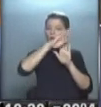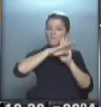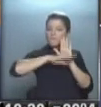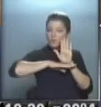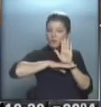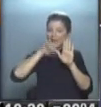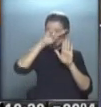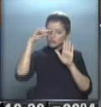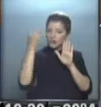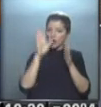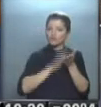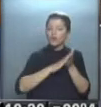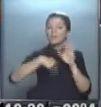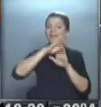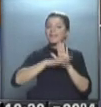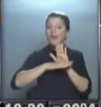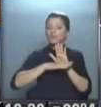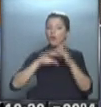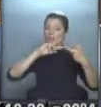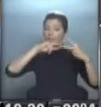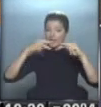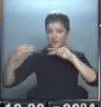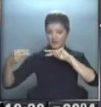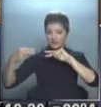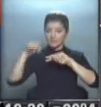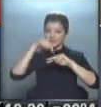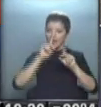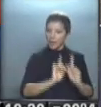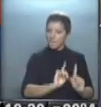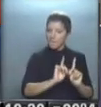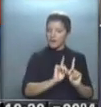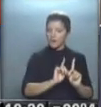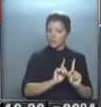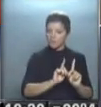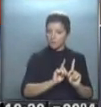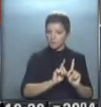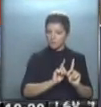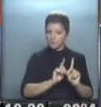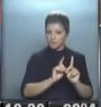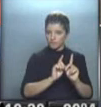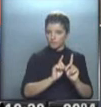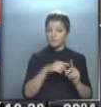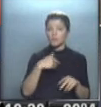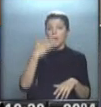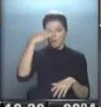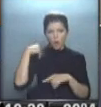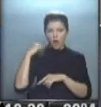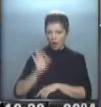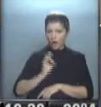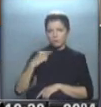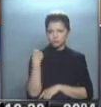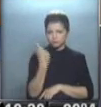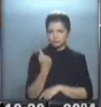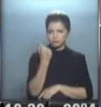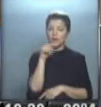de datos genéticos, que es el que ayuda, aún después de que hayan pasado los años,